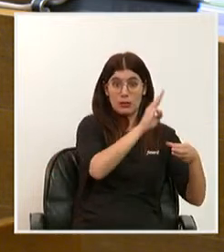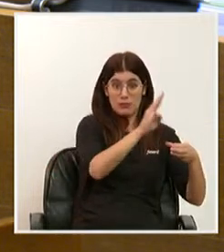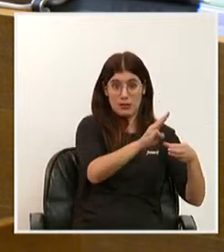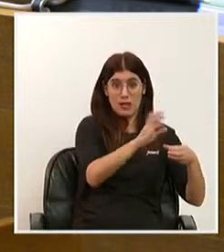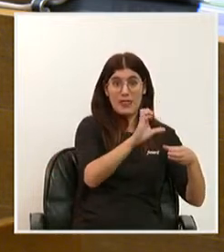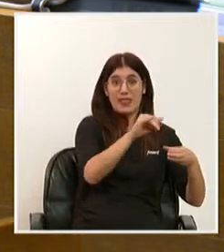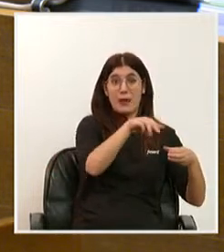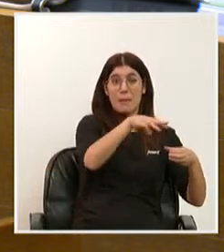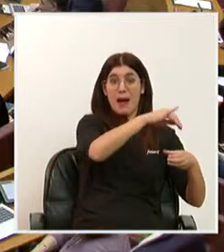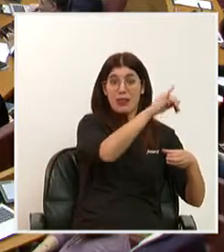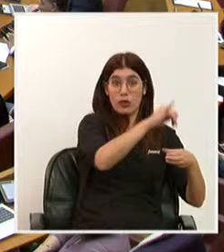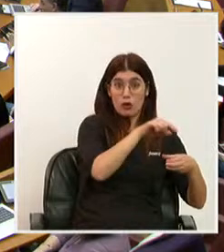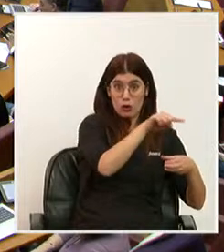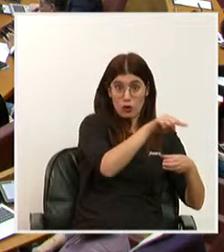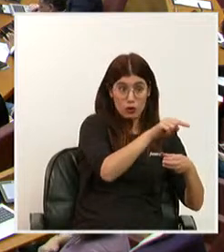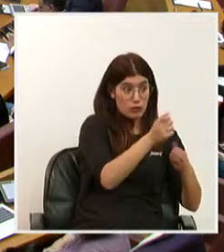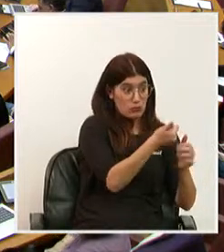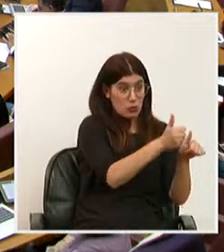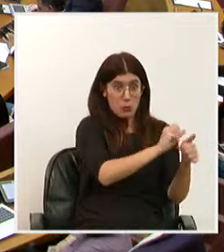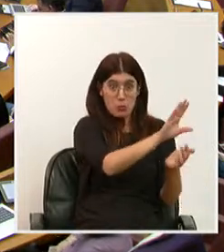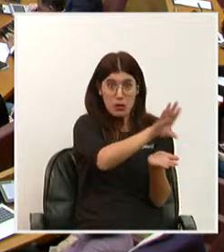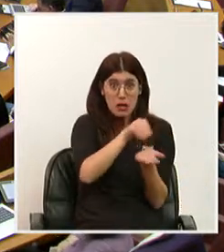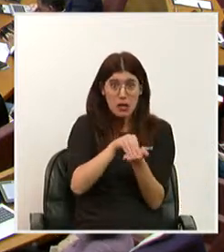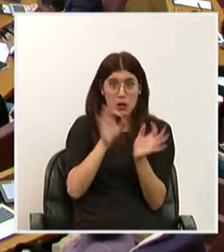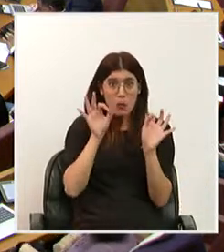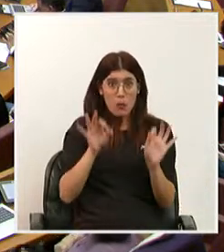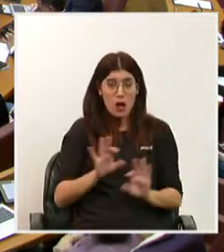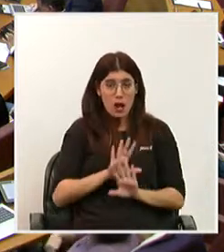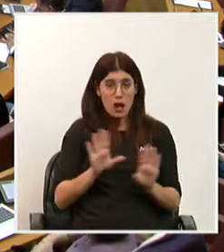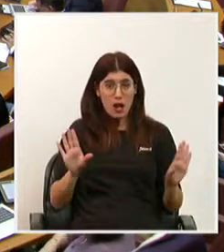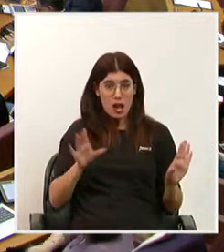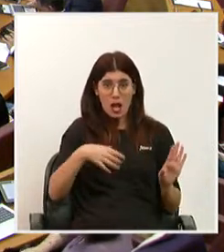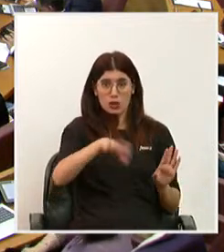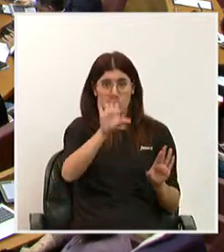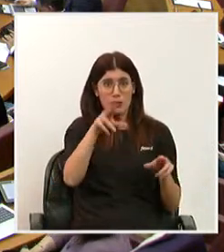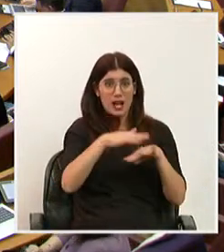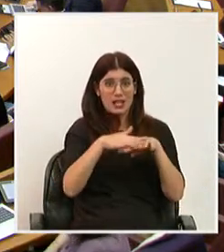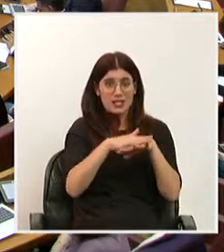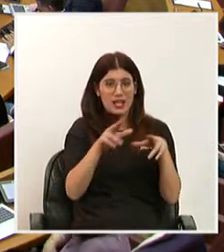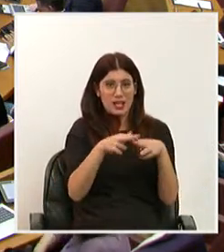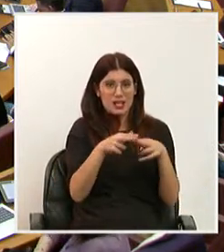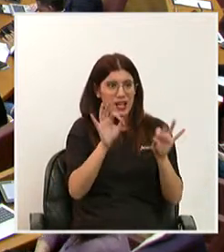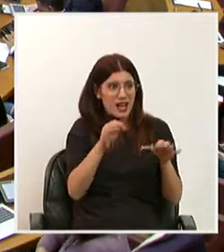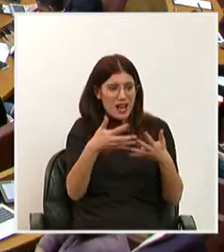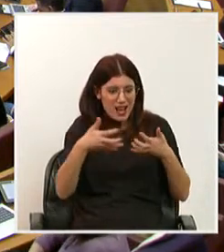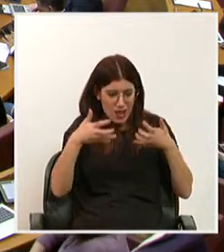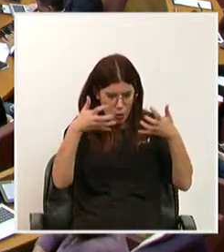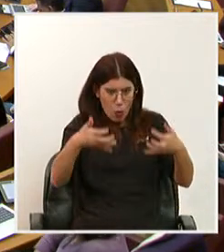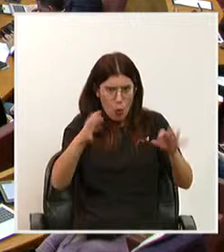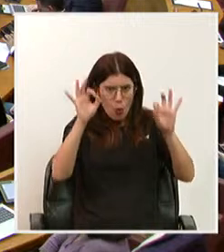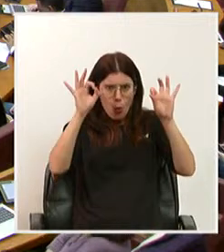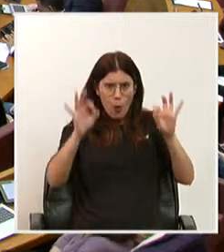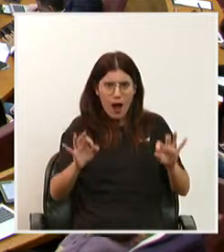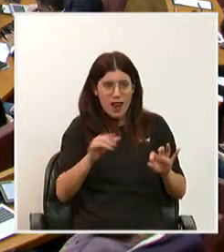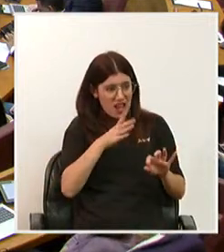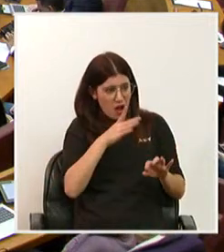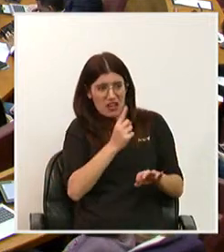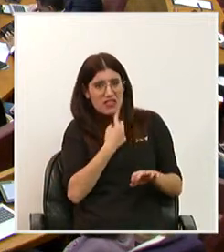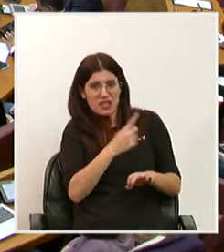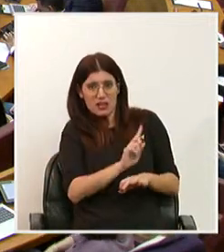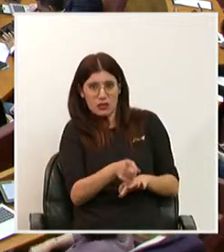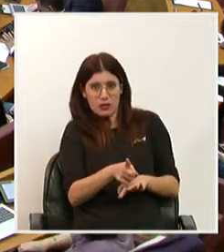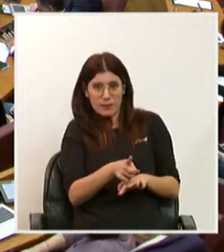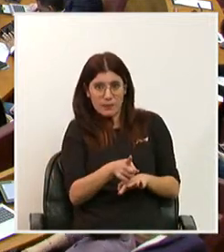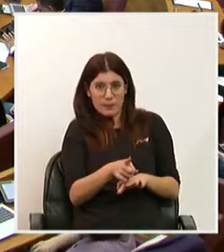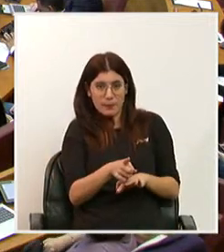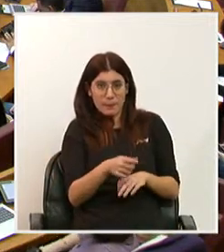mazón literal yemes literal literal miren miren miren he consult y no